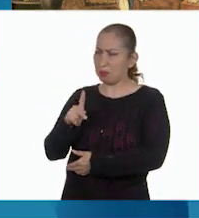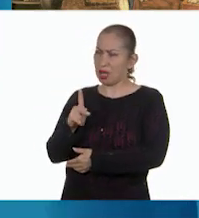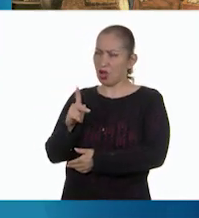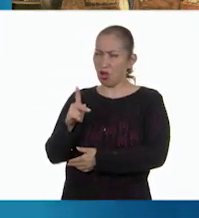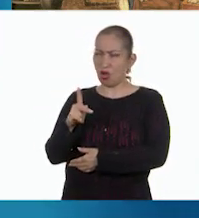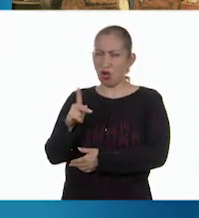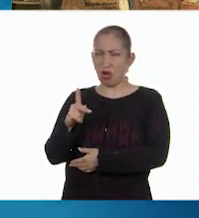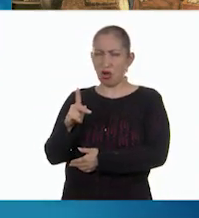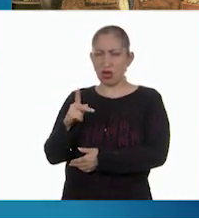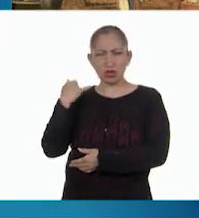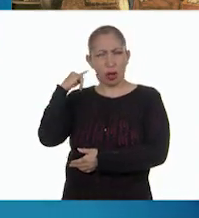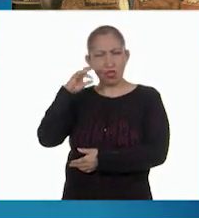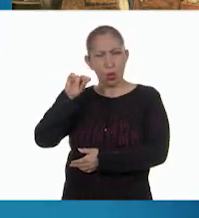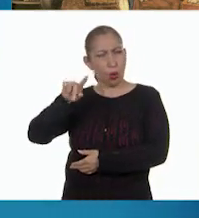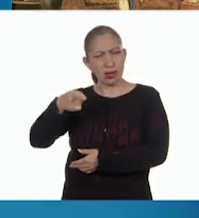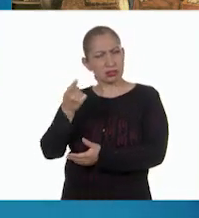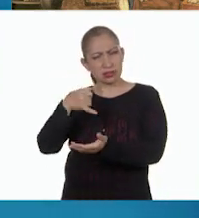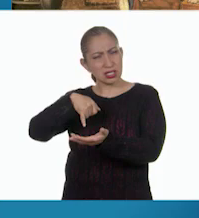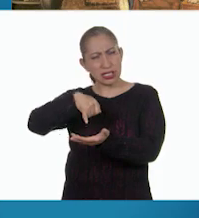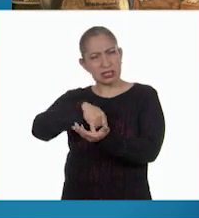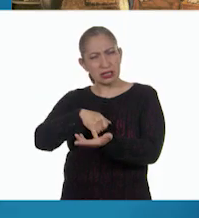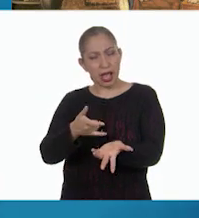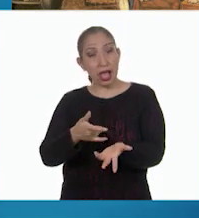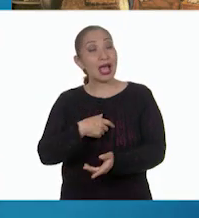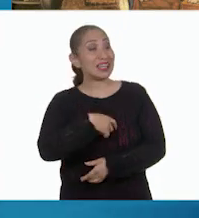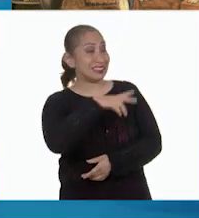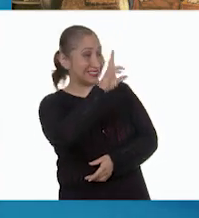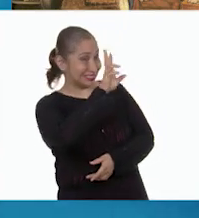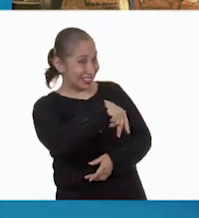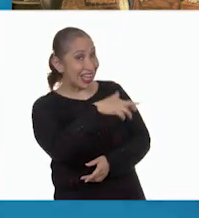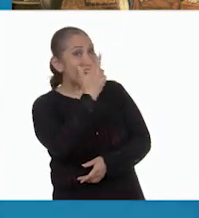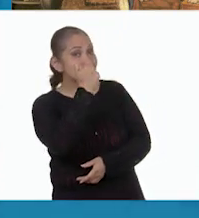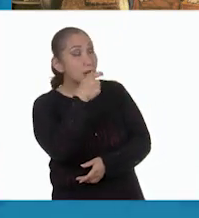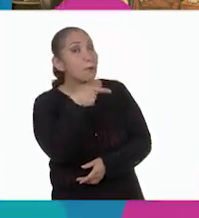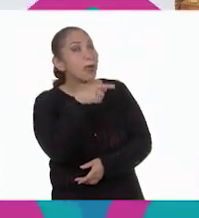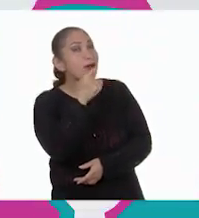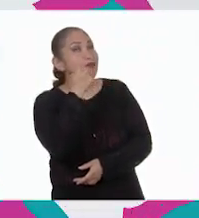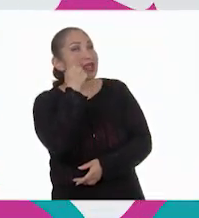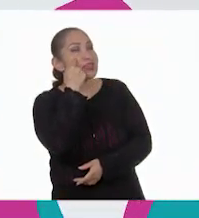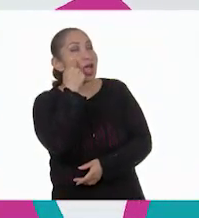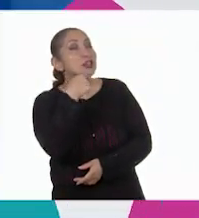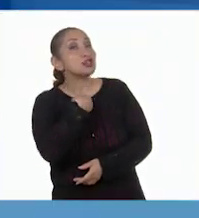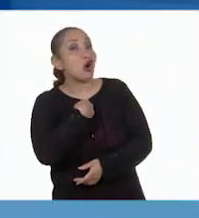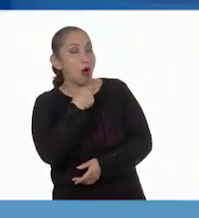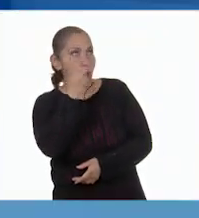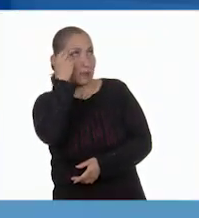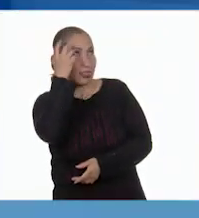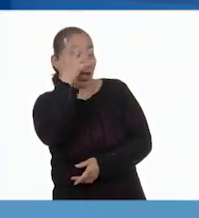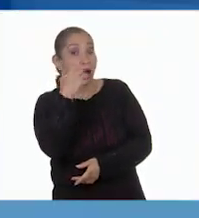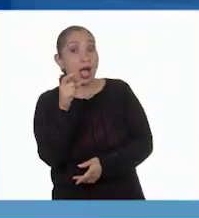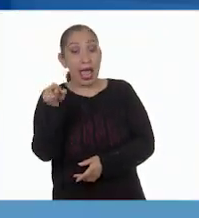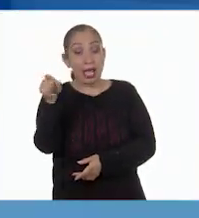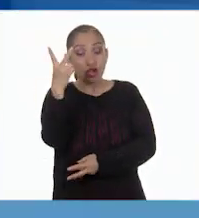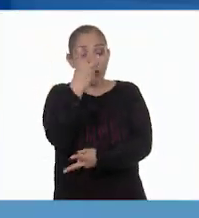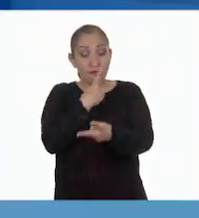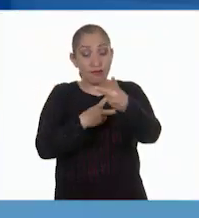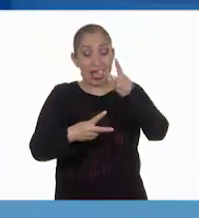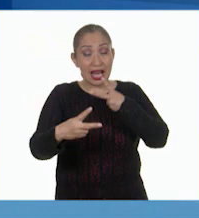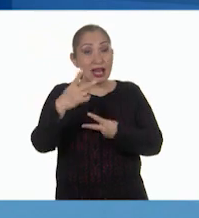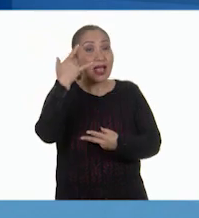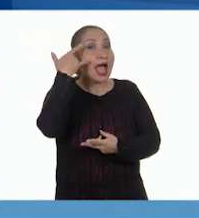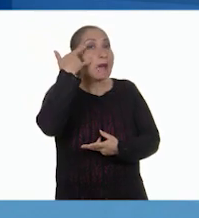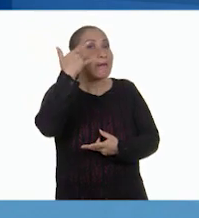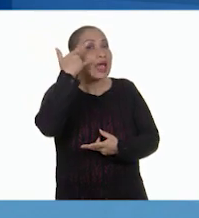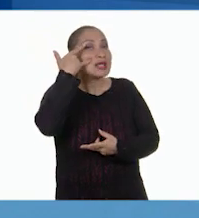es una península. Estás en lo cierto, Juan Carlos. Sin embargo, olvidé mencionarte que como ellos solo habían llegado hasta